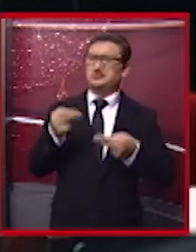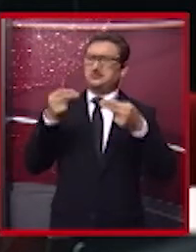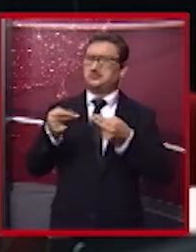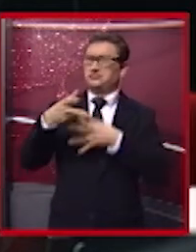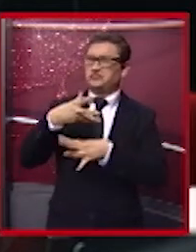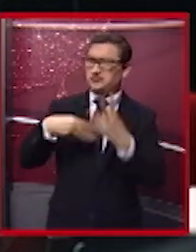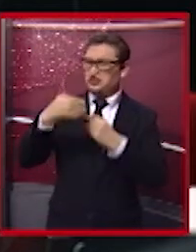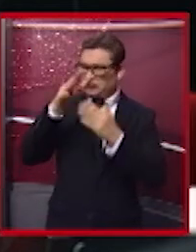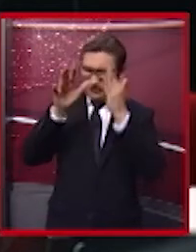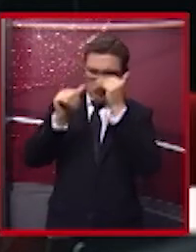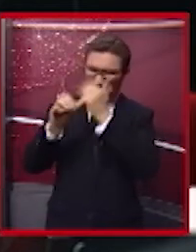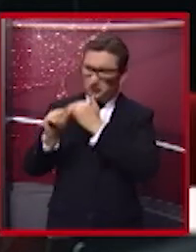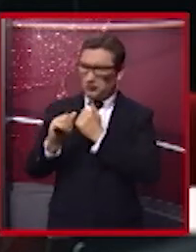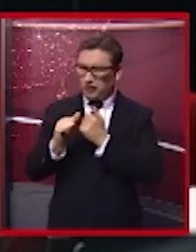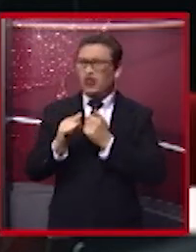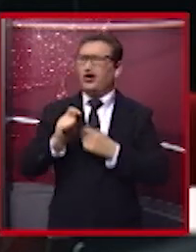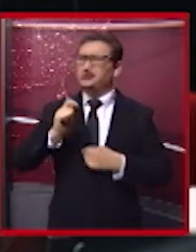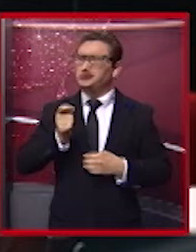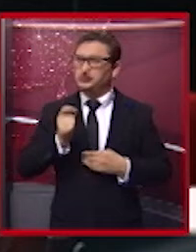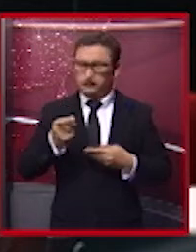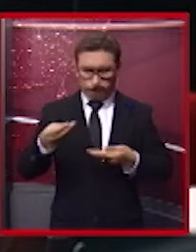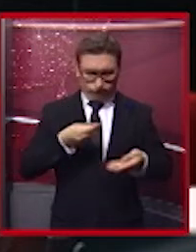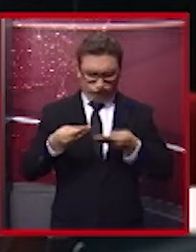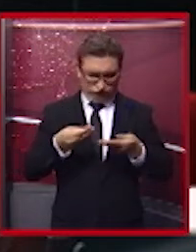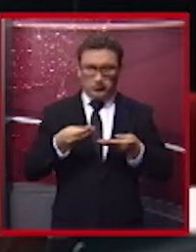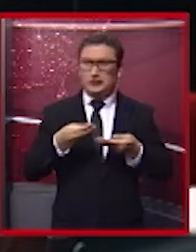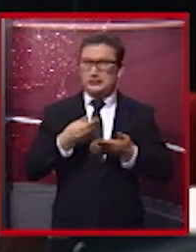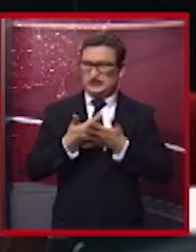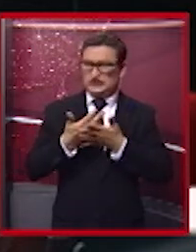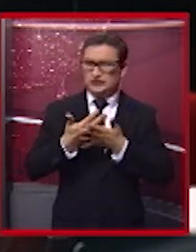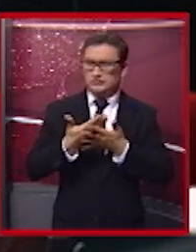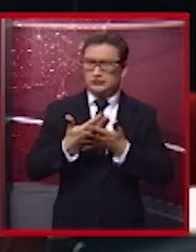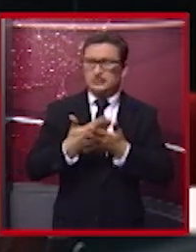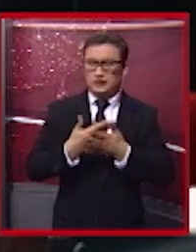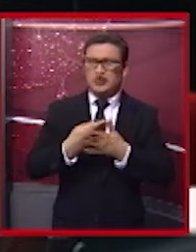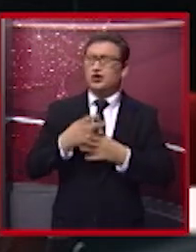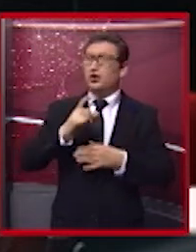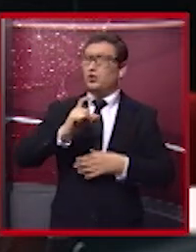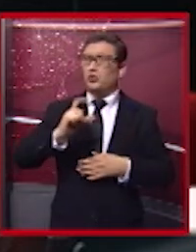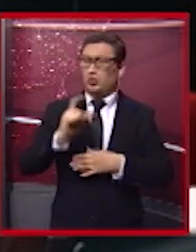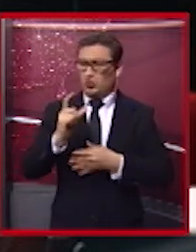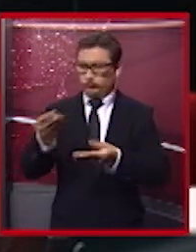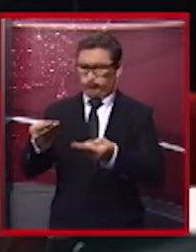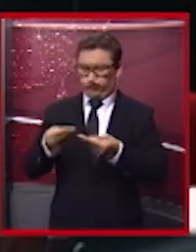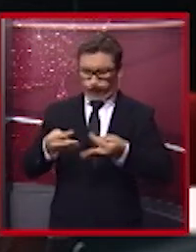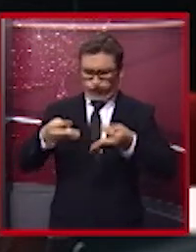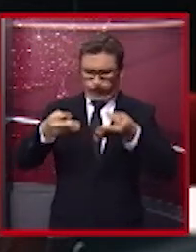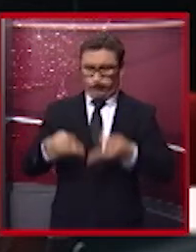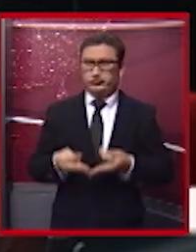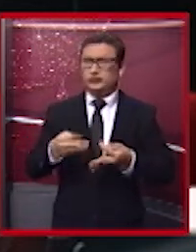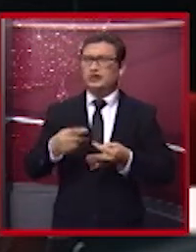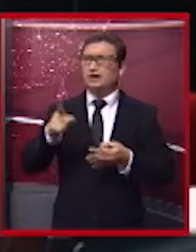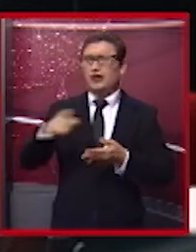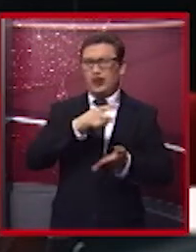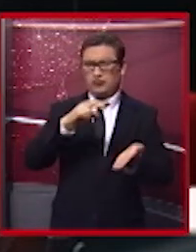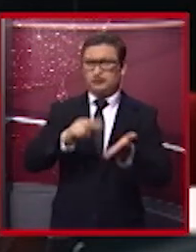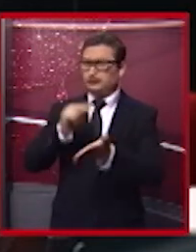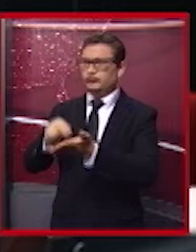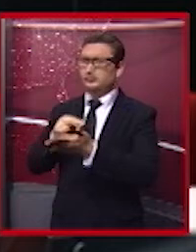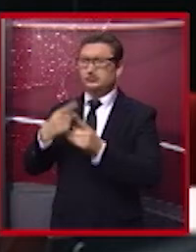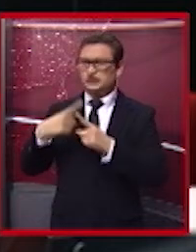comerciales y seguirá atento hasta la llegada formal del tratado firmado por el presidente de la